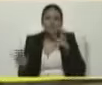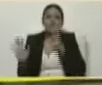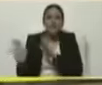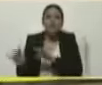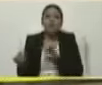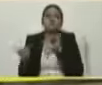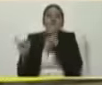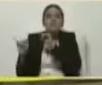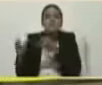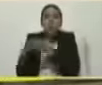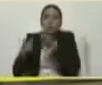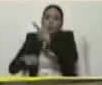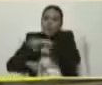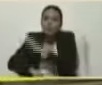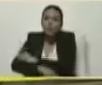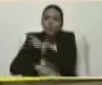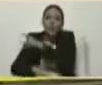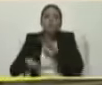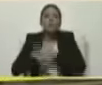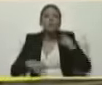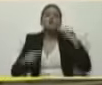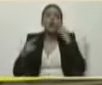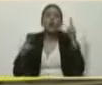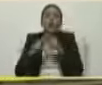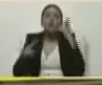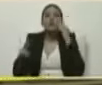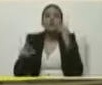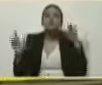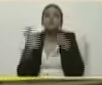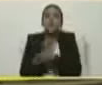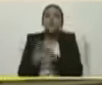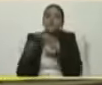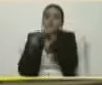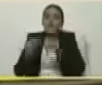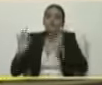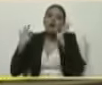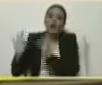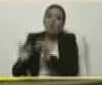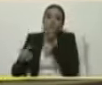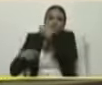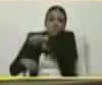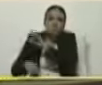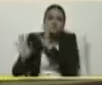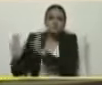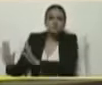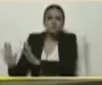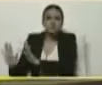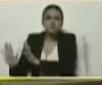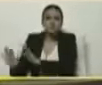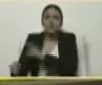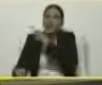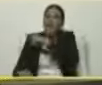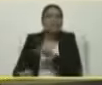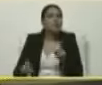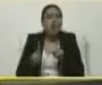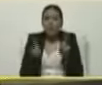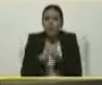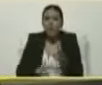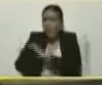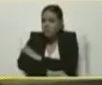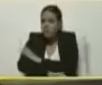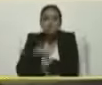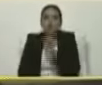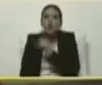fascismo, porque son corrientes fascistas. no son opositores,